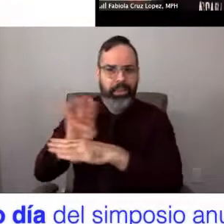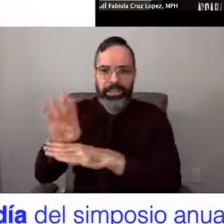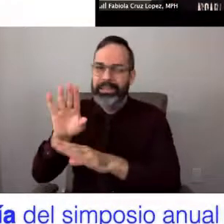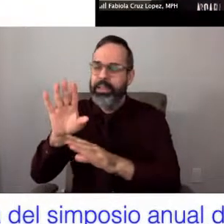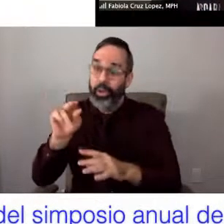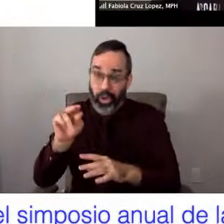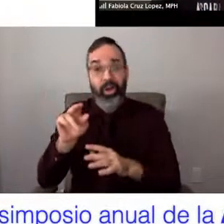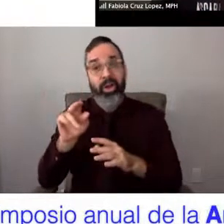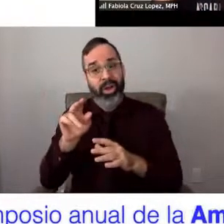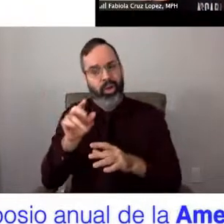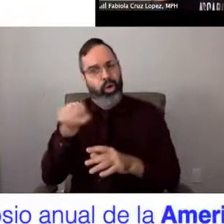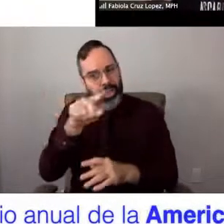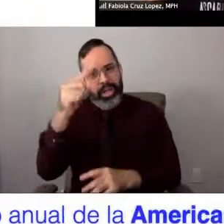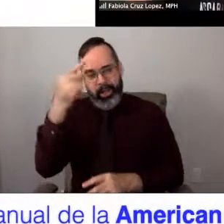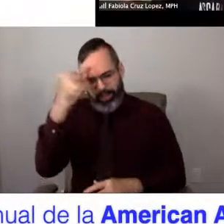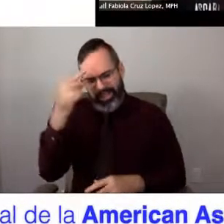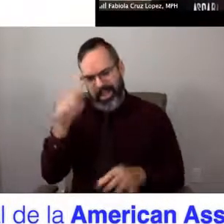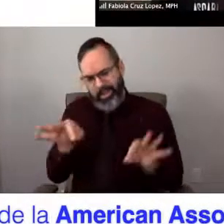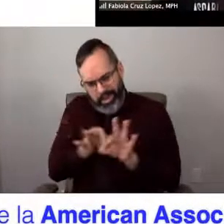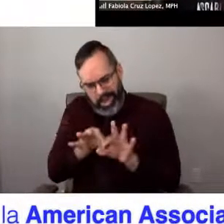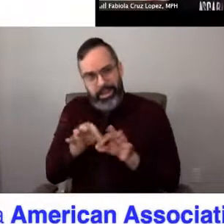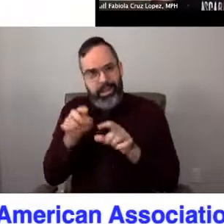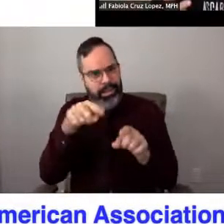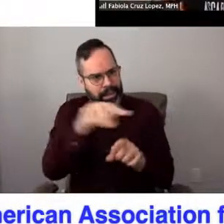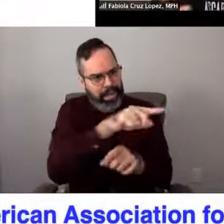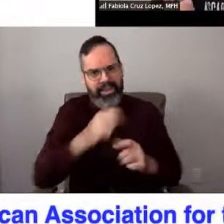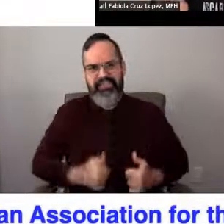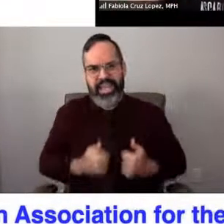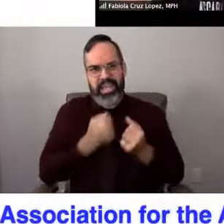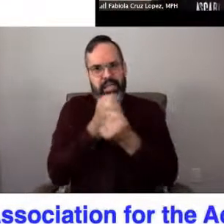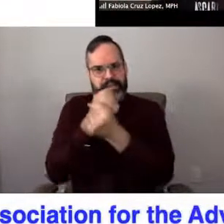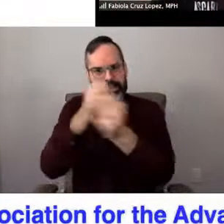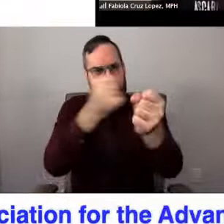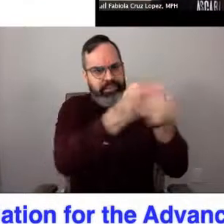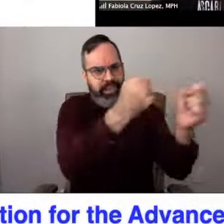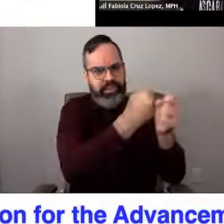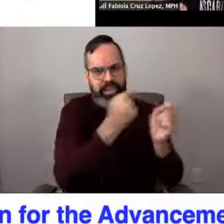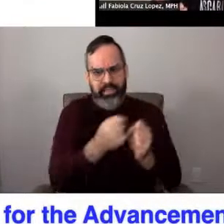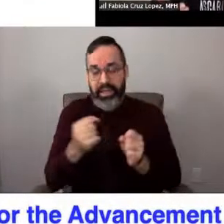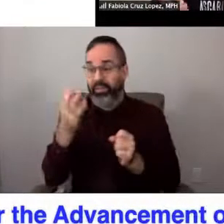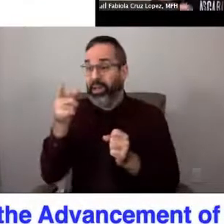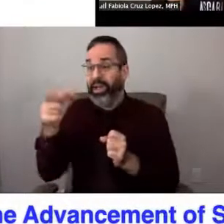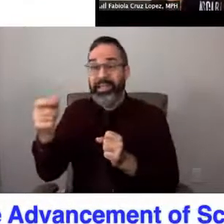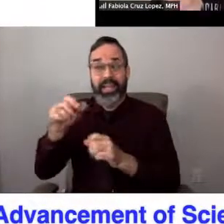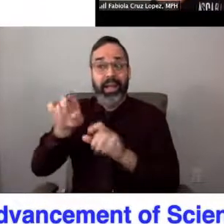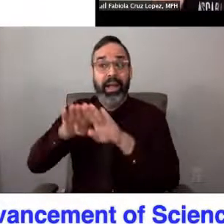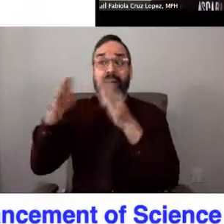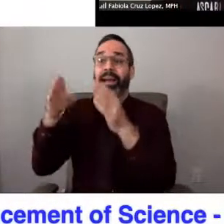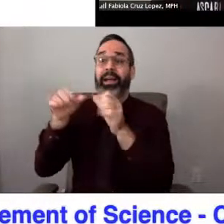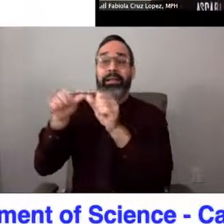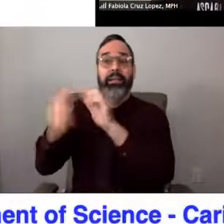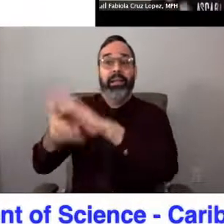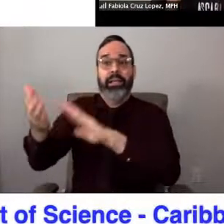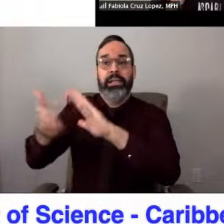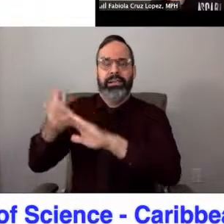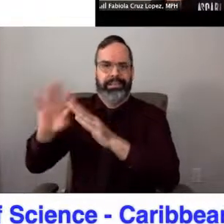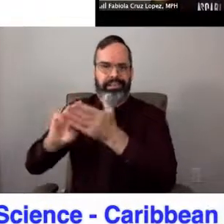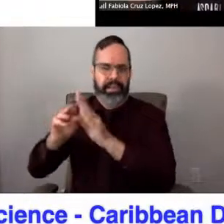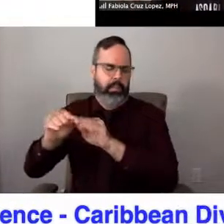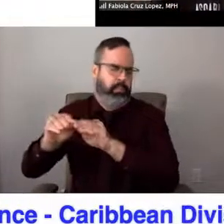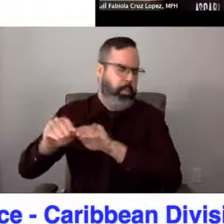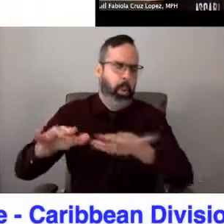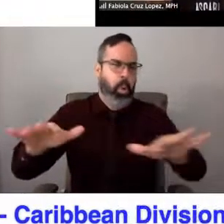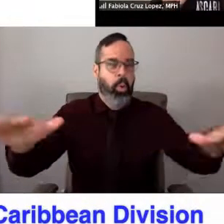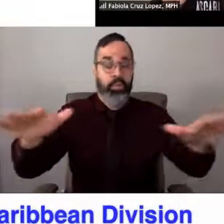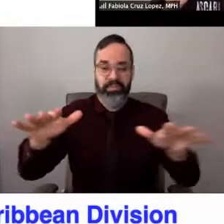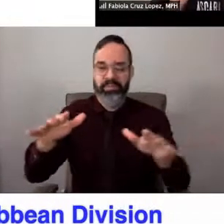vidas que se están salvando, en todas las infecciones que prevenimos en ese momento, aunque no las